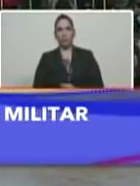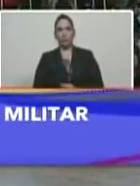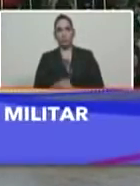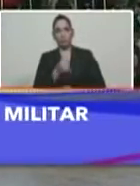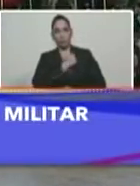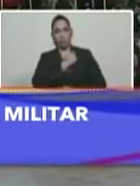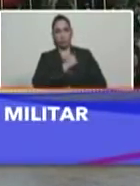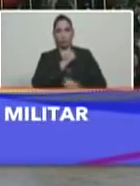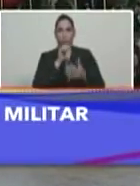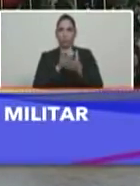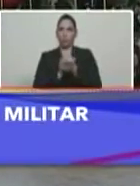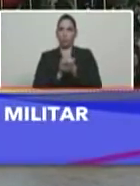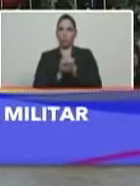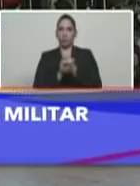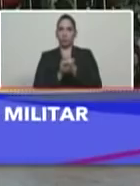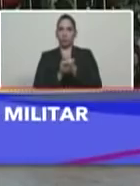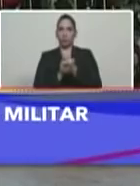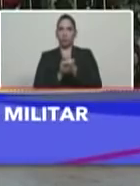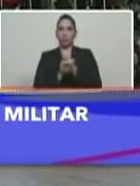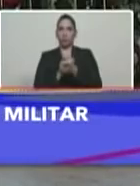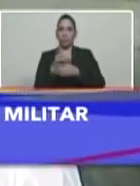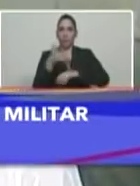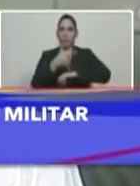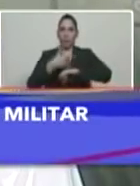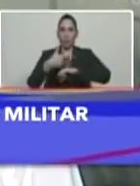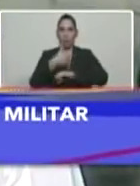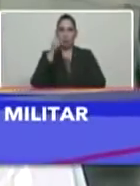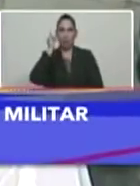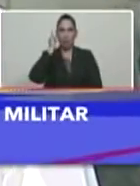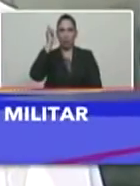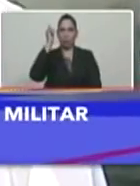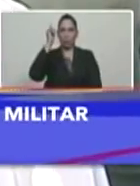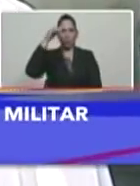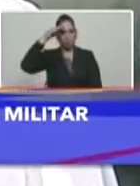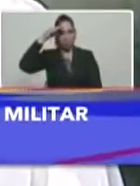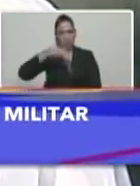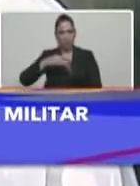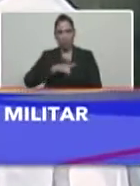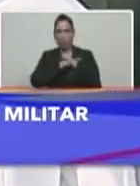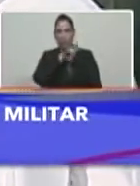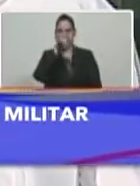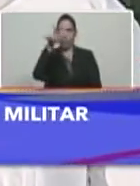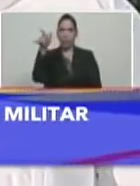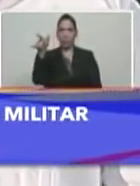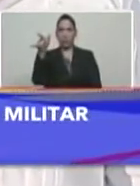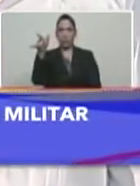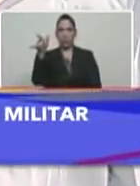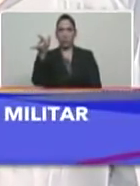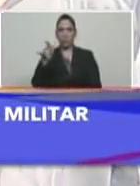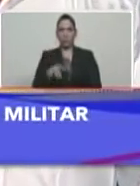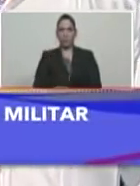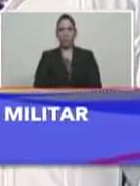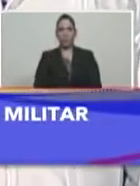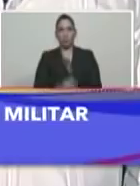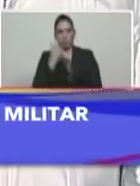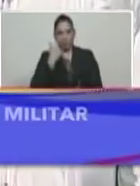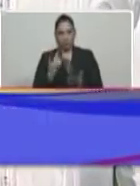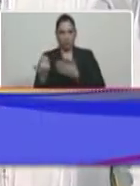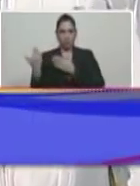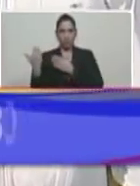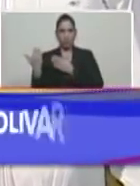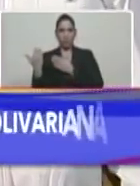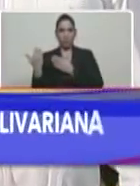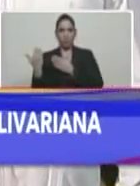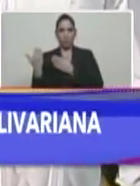compañero, gobernador Yaracuy, capitán de la aviación militar bolivariana,